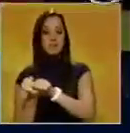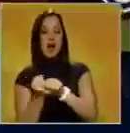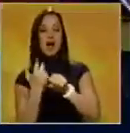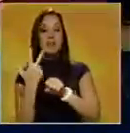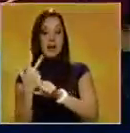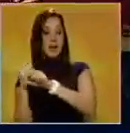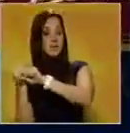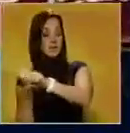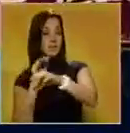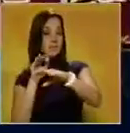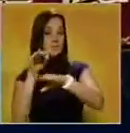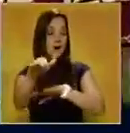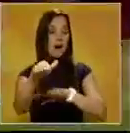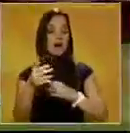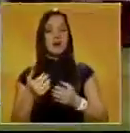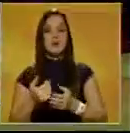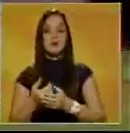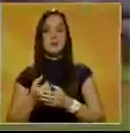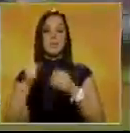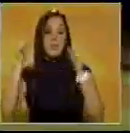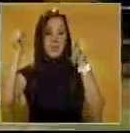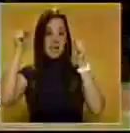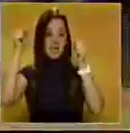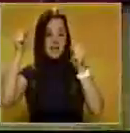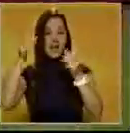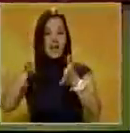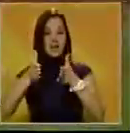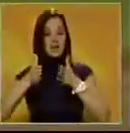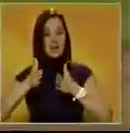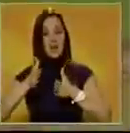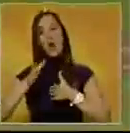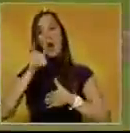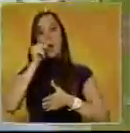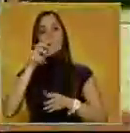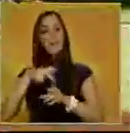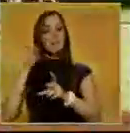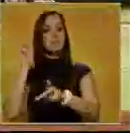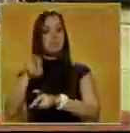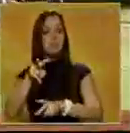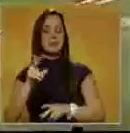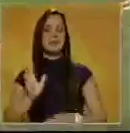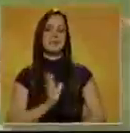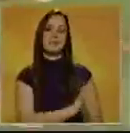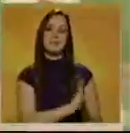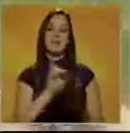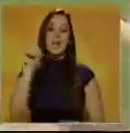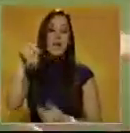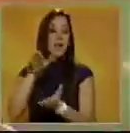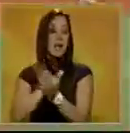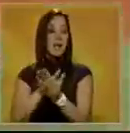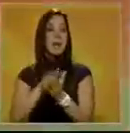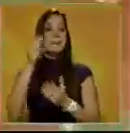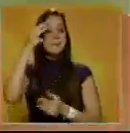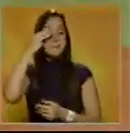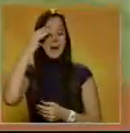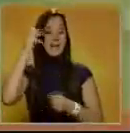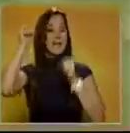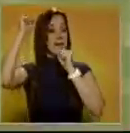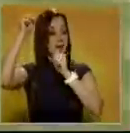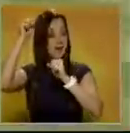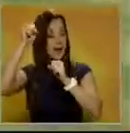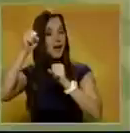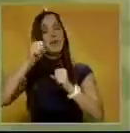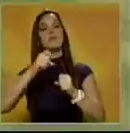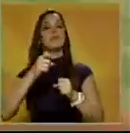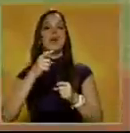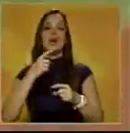4 anotadas y un boleto. Ganó Eric Marcek y perdió Corey Riordan. Por la mar, los Navegantes del Magallanes vencieron a los Bravos de Margarita